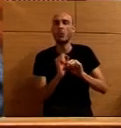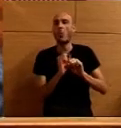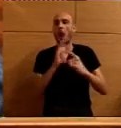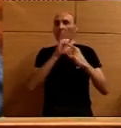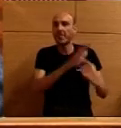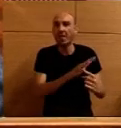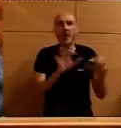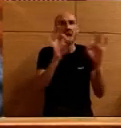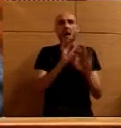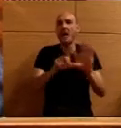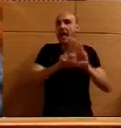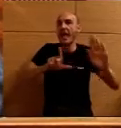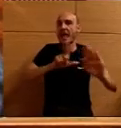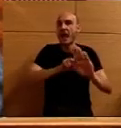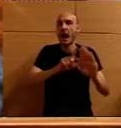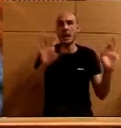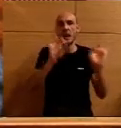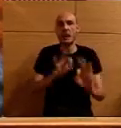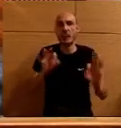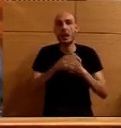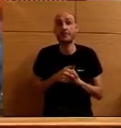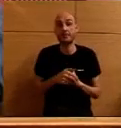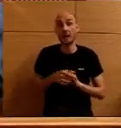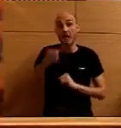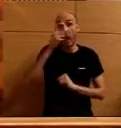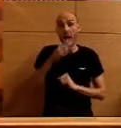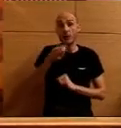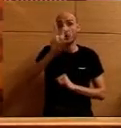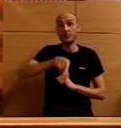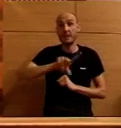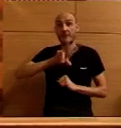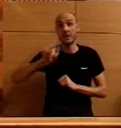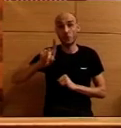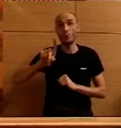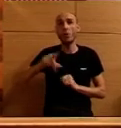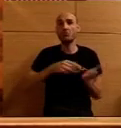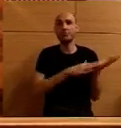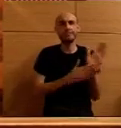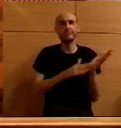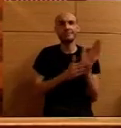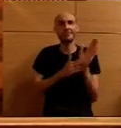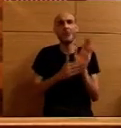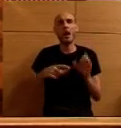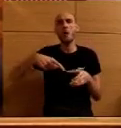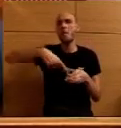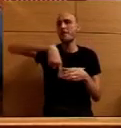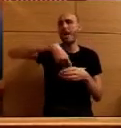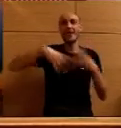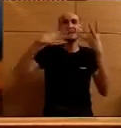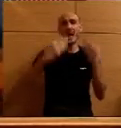ninguna ilegalidad en ese tema. En el 2021, de hecho, hemos ofertado muchísimas plazas de Diputación y